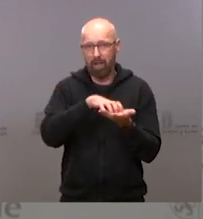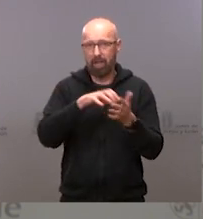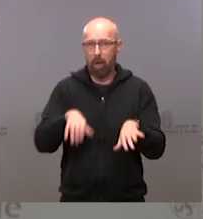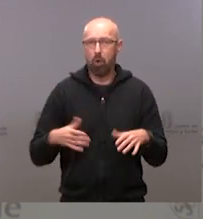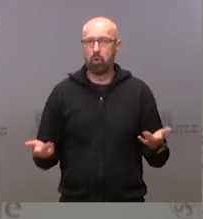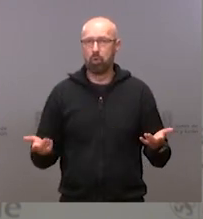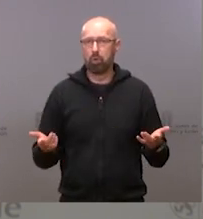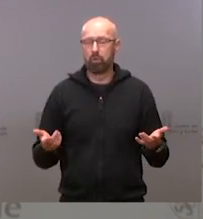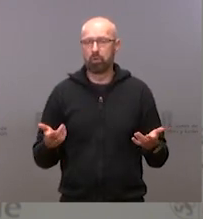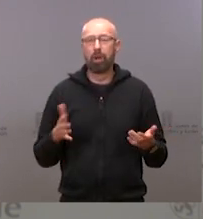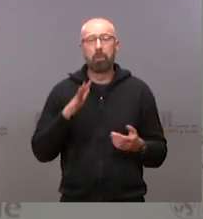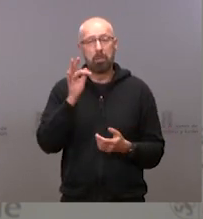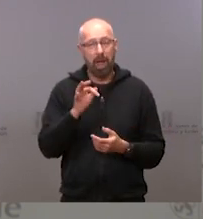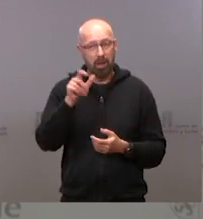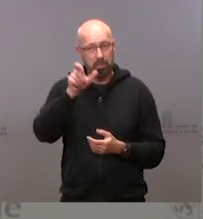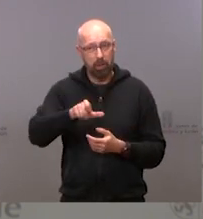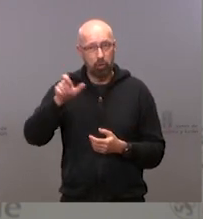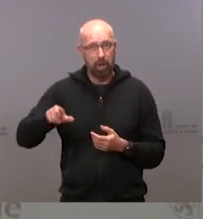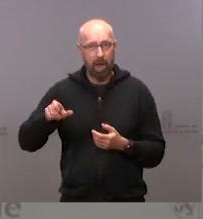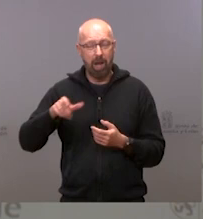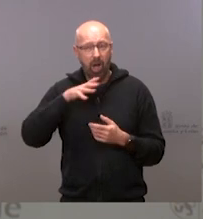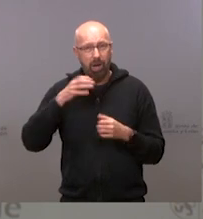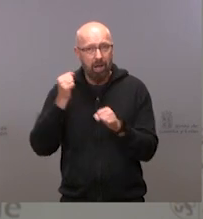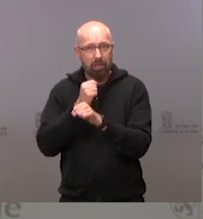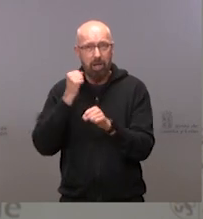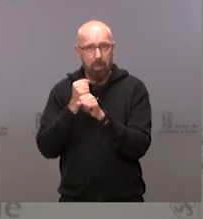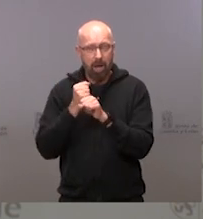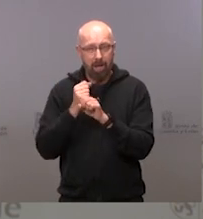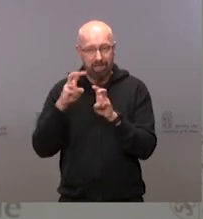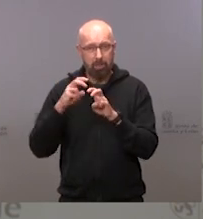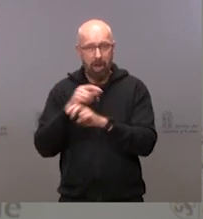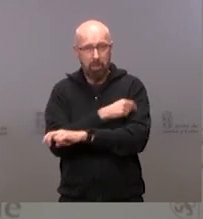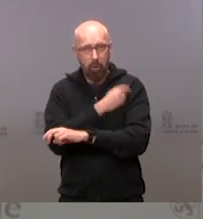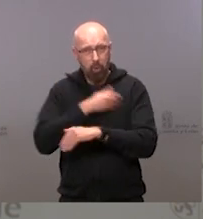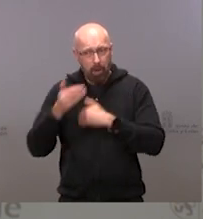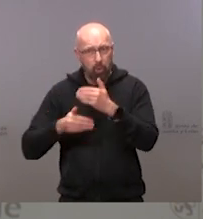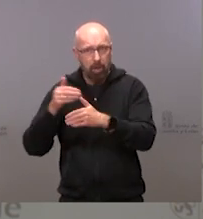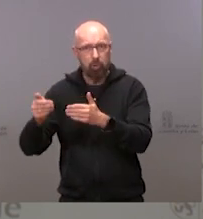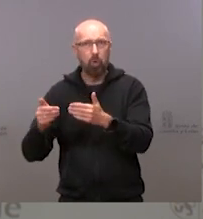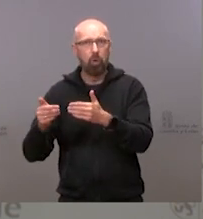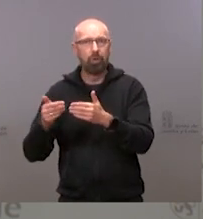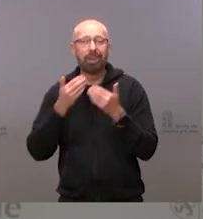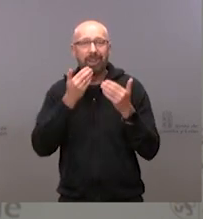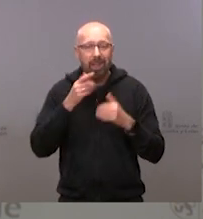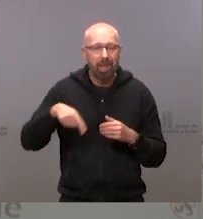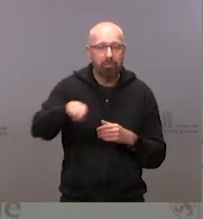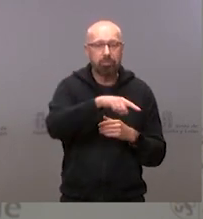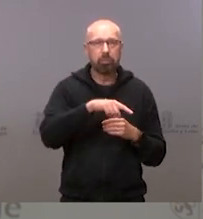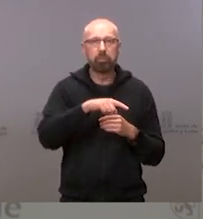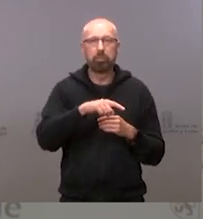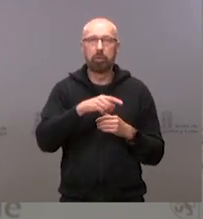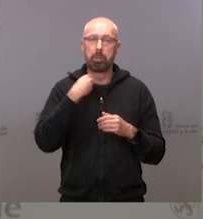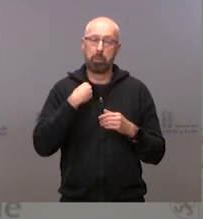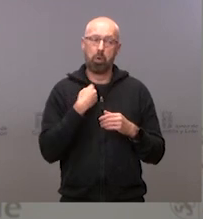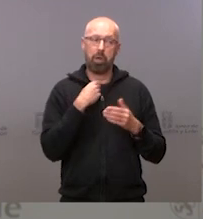a todo el personal que está trabajando en el proceso de vacunación porque estamos junto con galicia